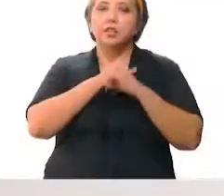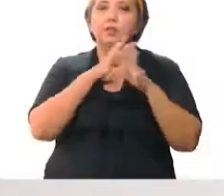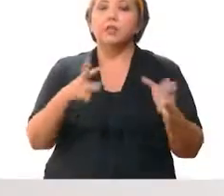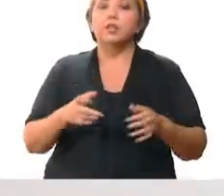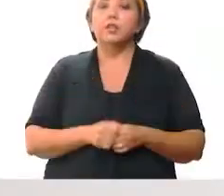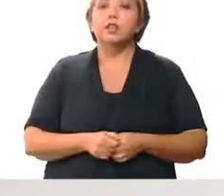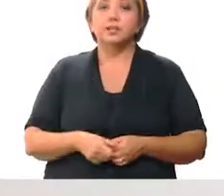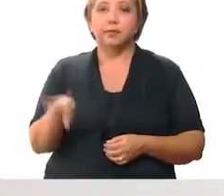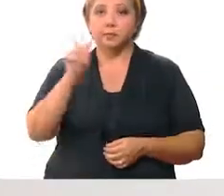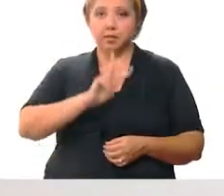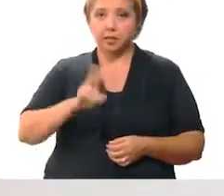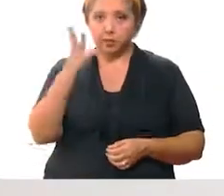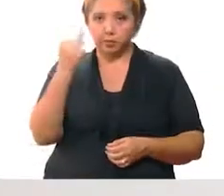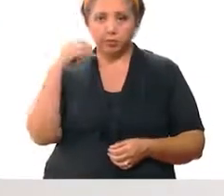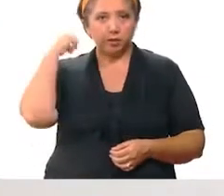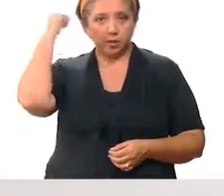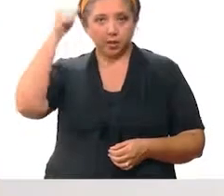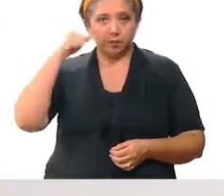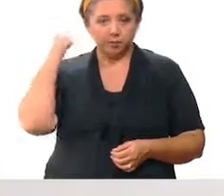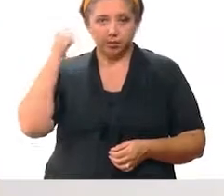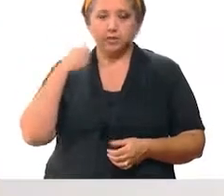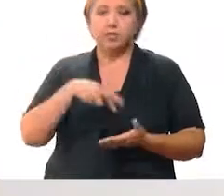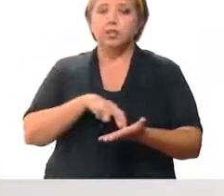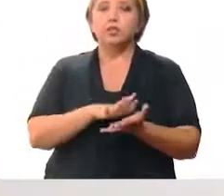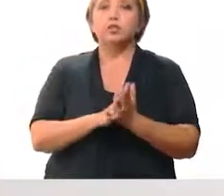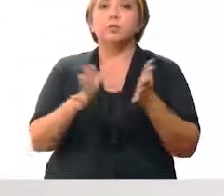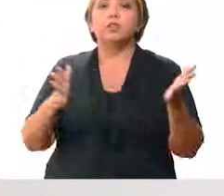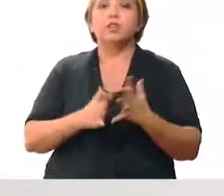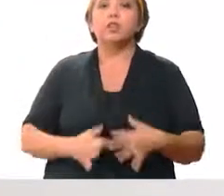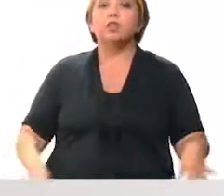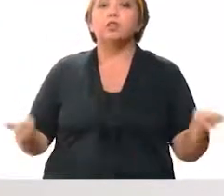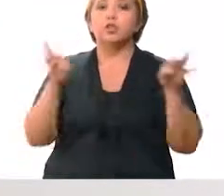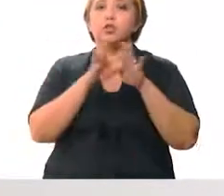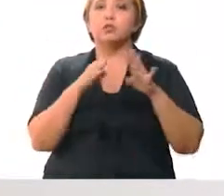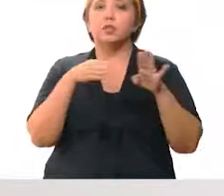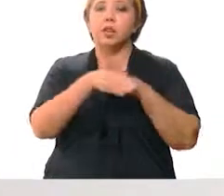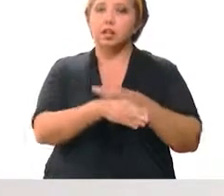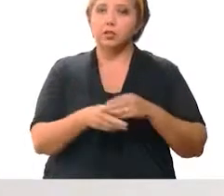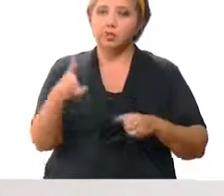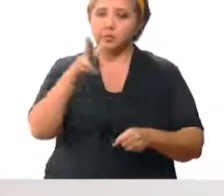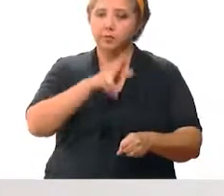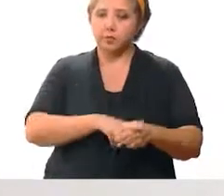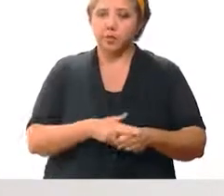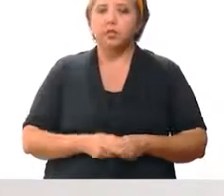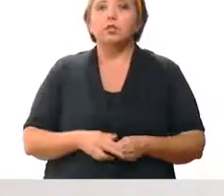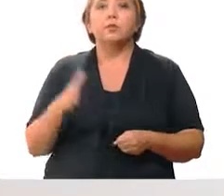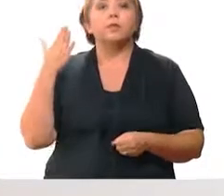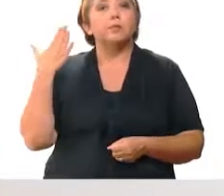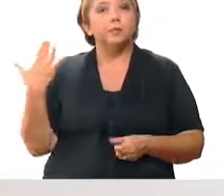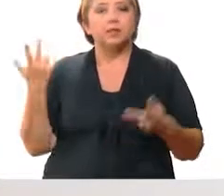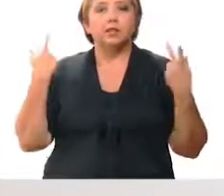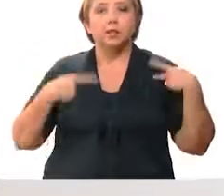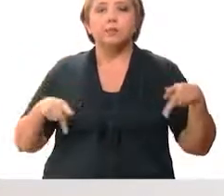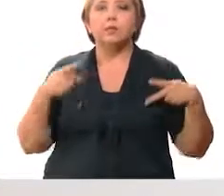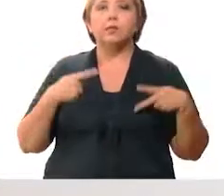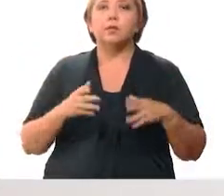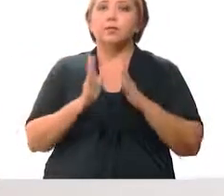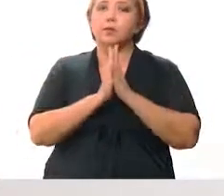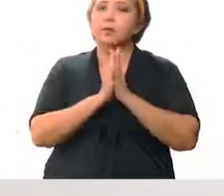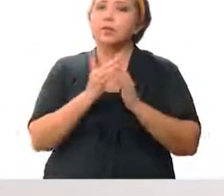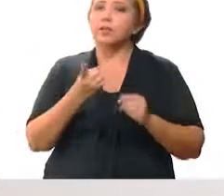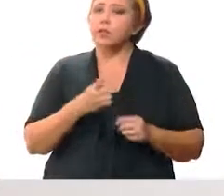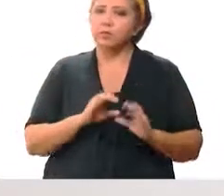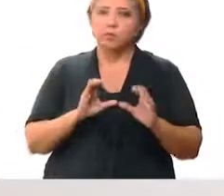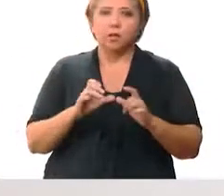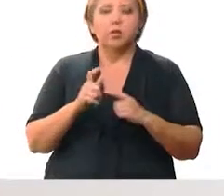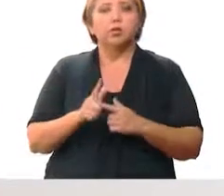parte médico de este viernes 9 de abril. Se ha registrado un incremento importante en los ingresos hospitalarios, por lo que se pide a la población no bajar la